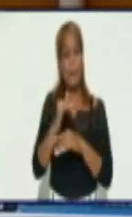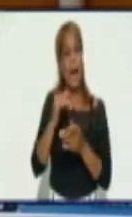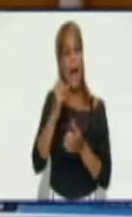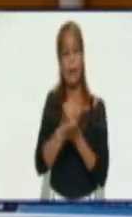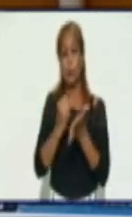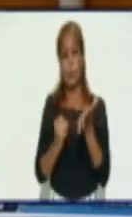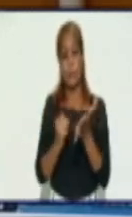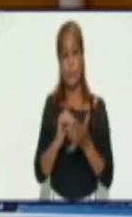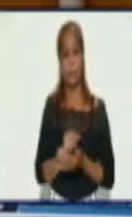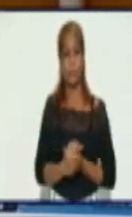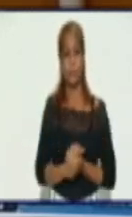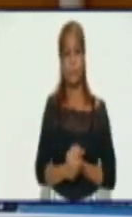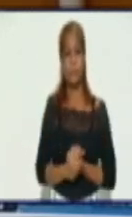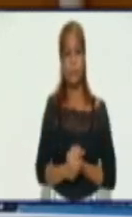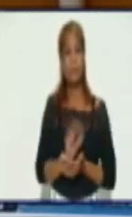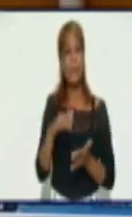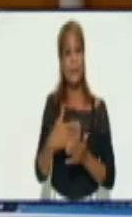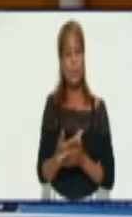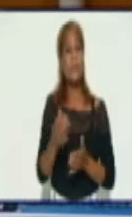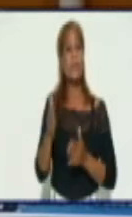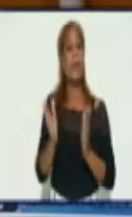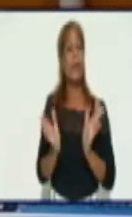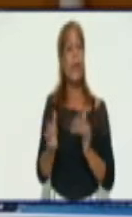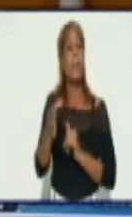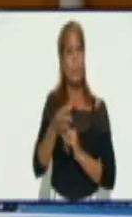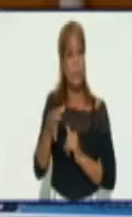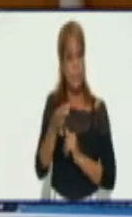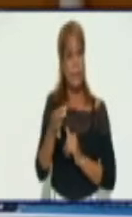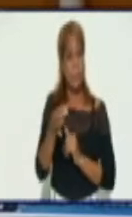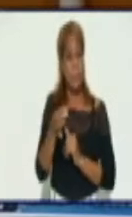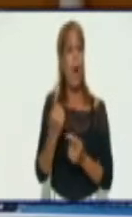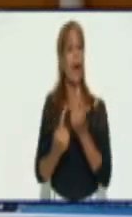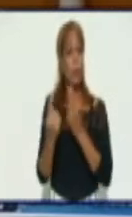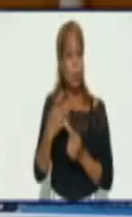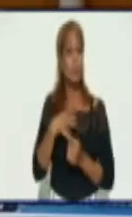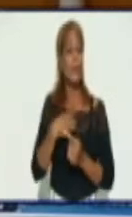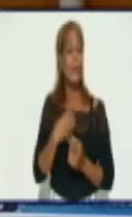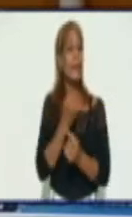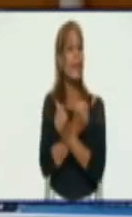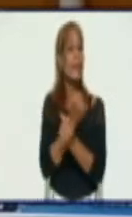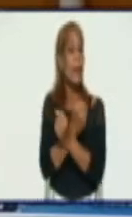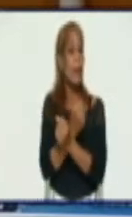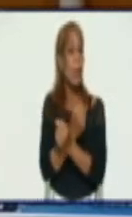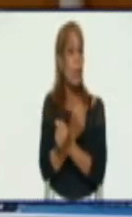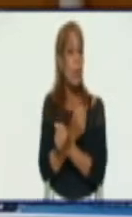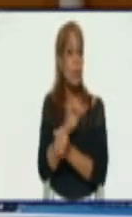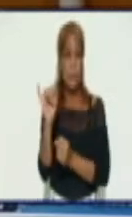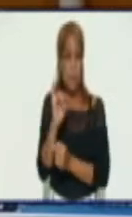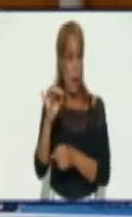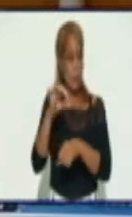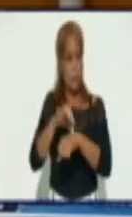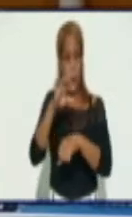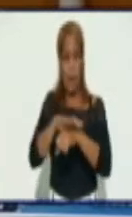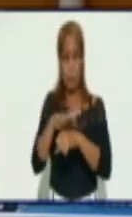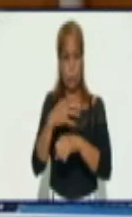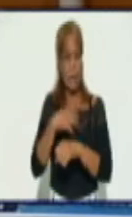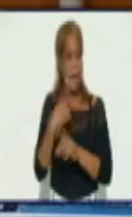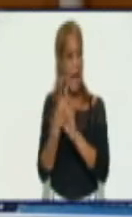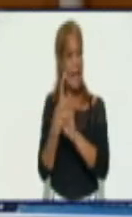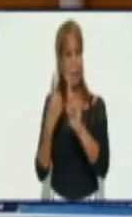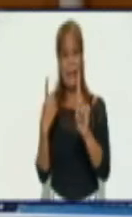aislamiento total que son municipios que tienen riesgo mayor riesgo epidemiológico como río caldo aislamiento total que no puede hacer demanda